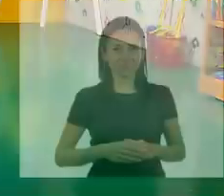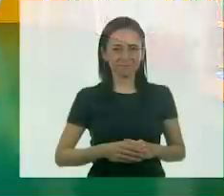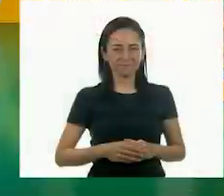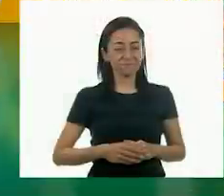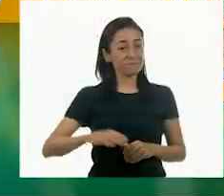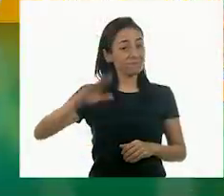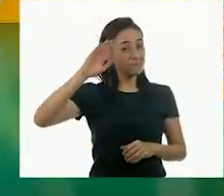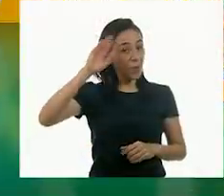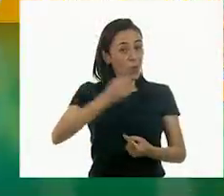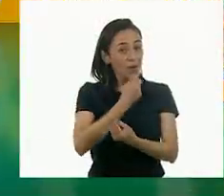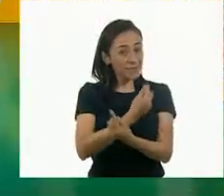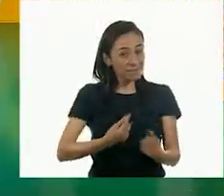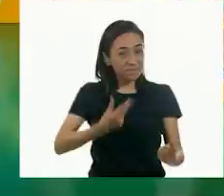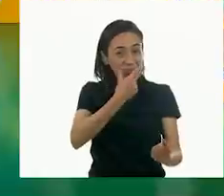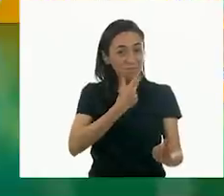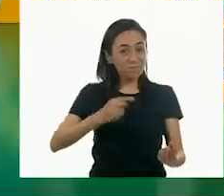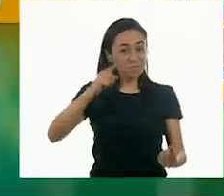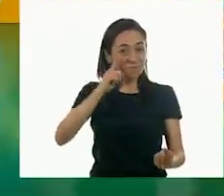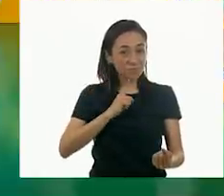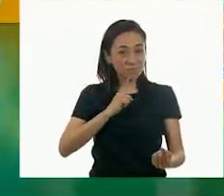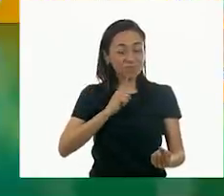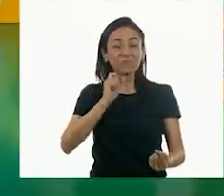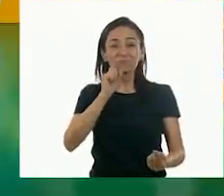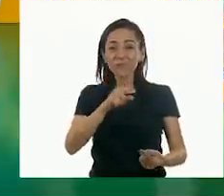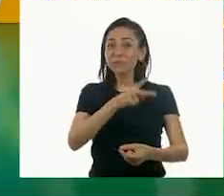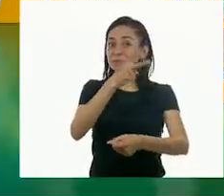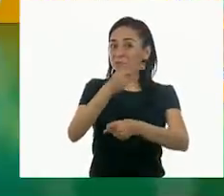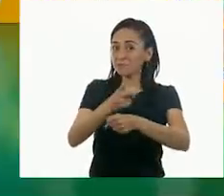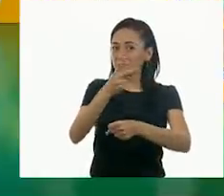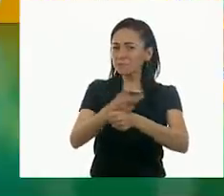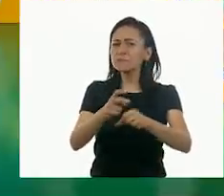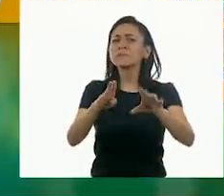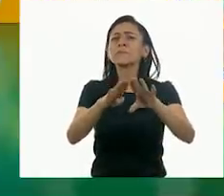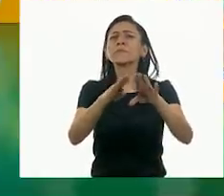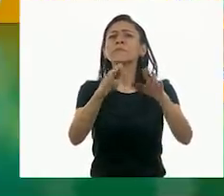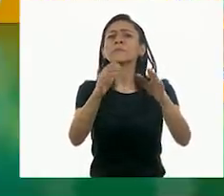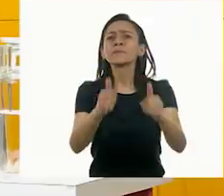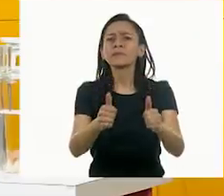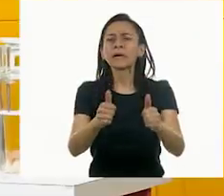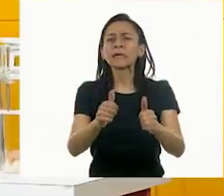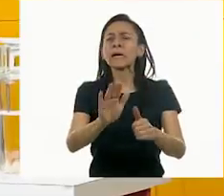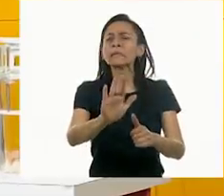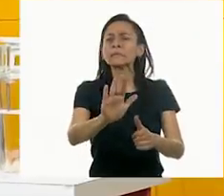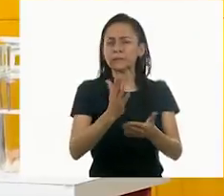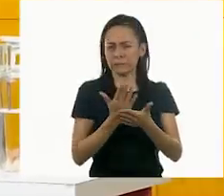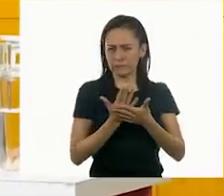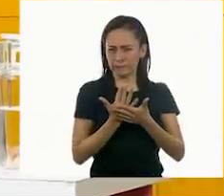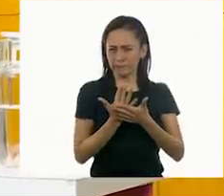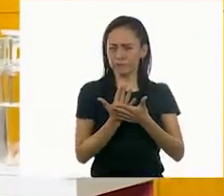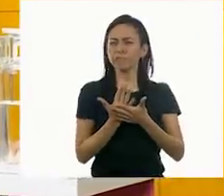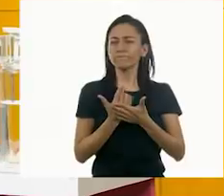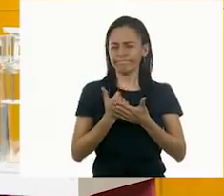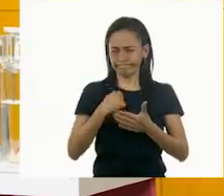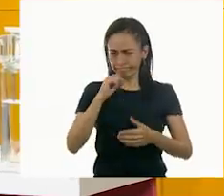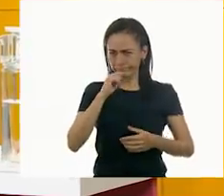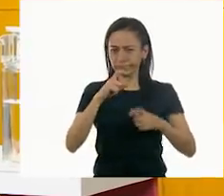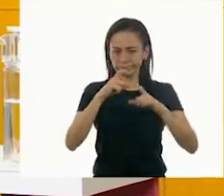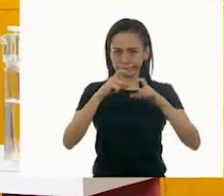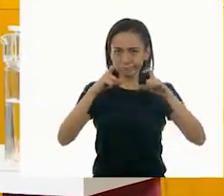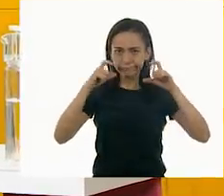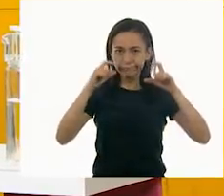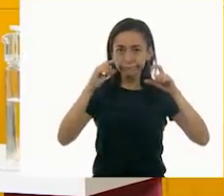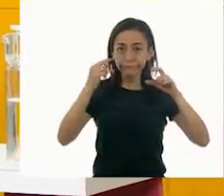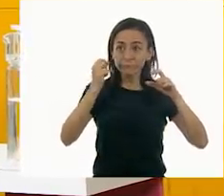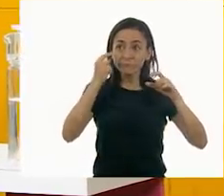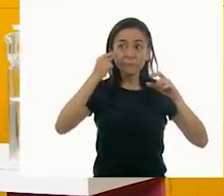Hola, niñas y niños de primero y segundo grado, ¿cómo están? A ver, permítame un momento, voy a quitarme con mucho cuidado de los